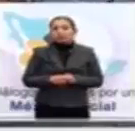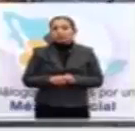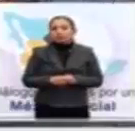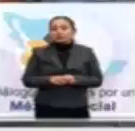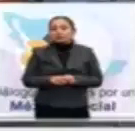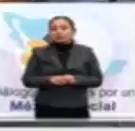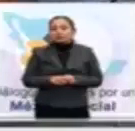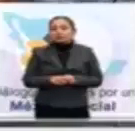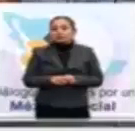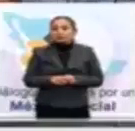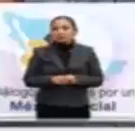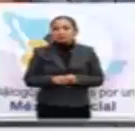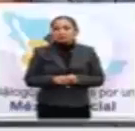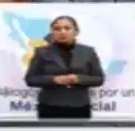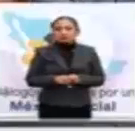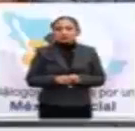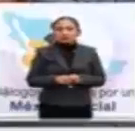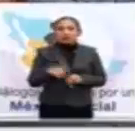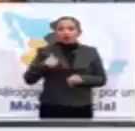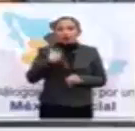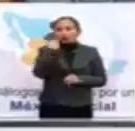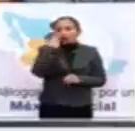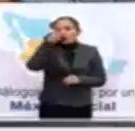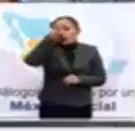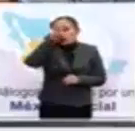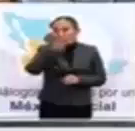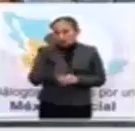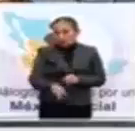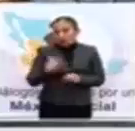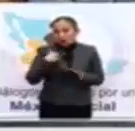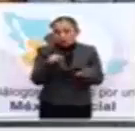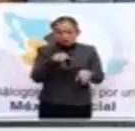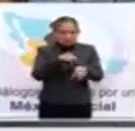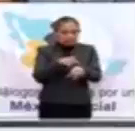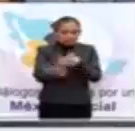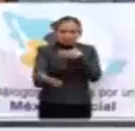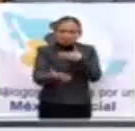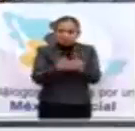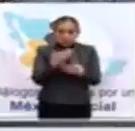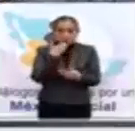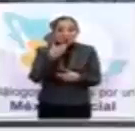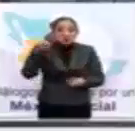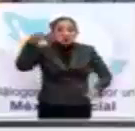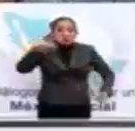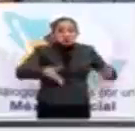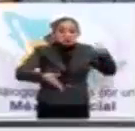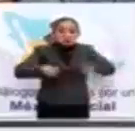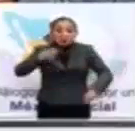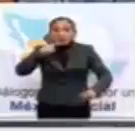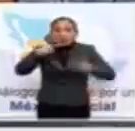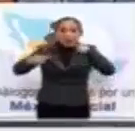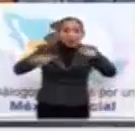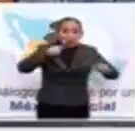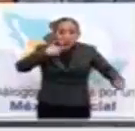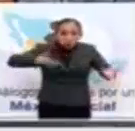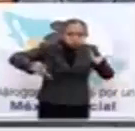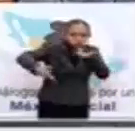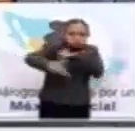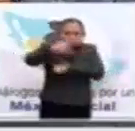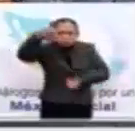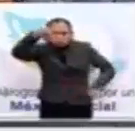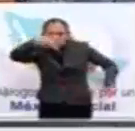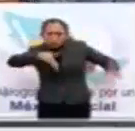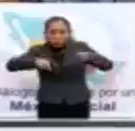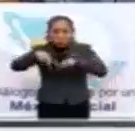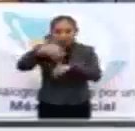Bueno, yo creo que ha sido efectivamente corto y muy rico el diálogo y el intercambio que hemos tenido